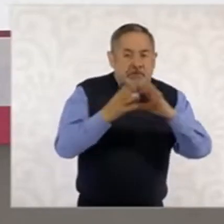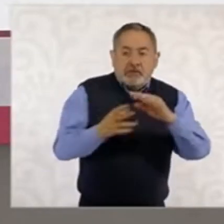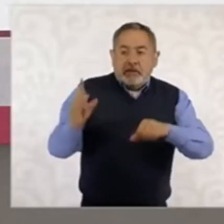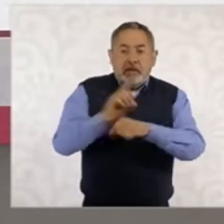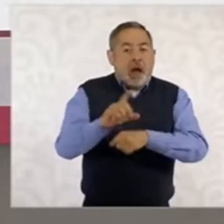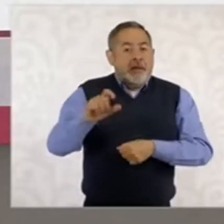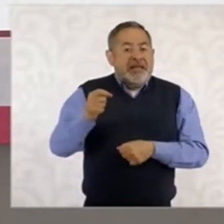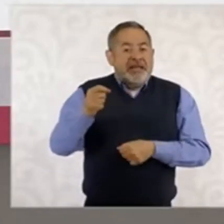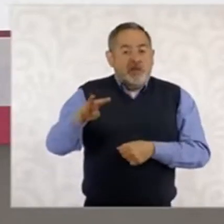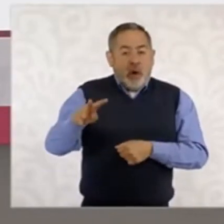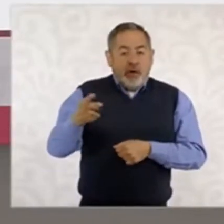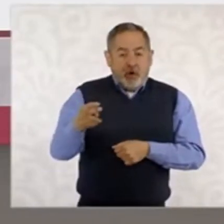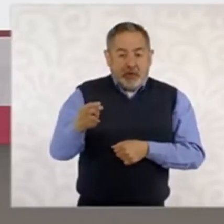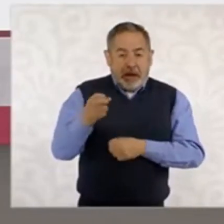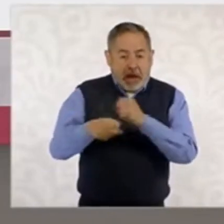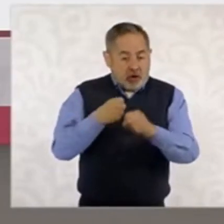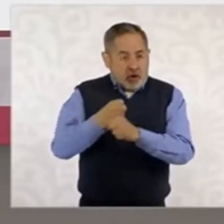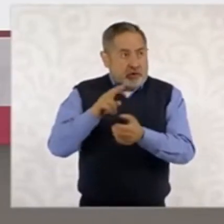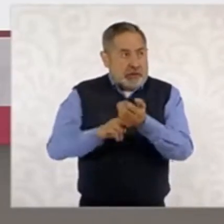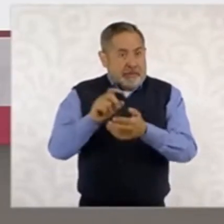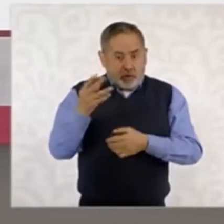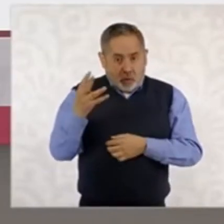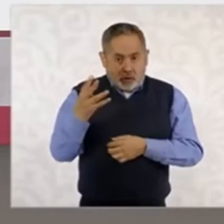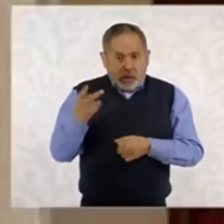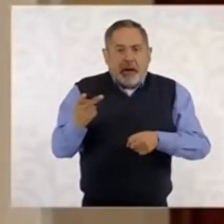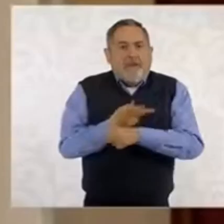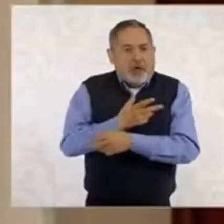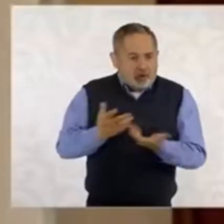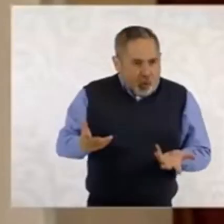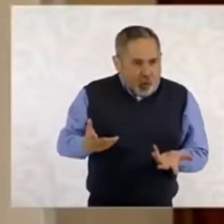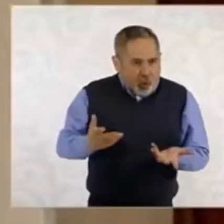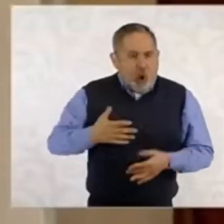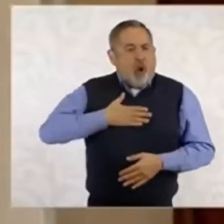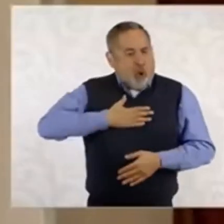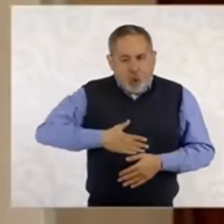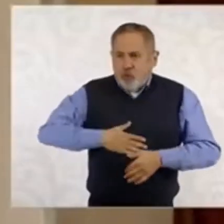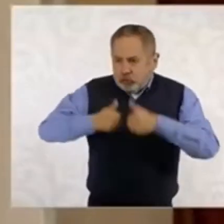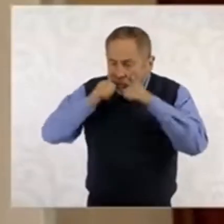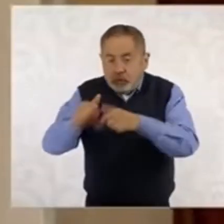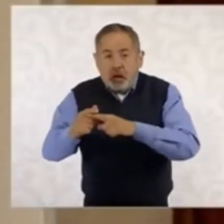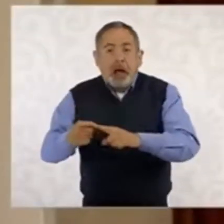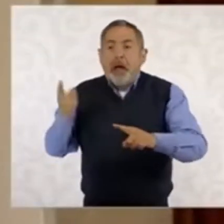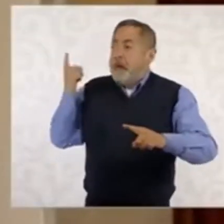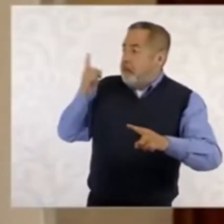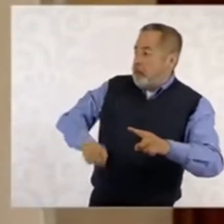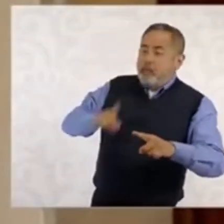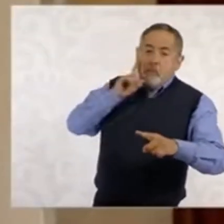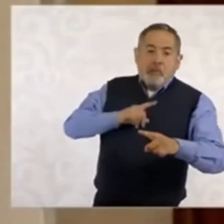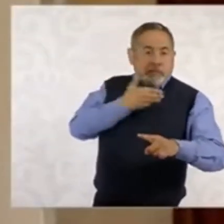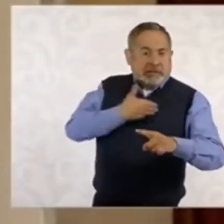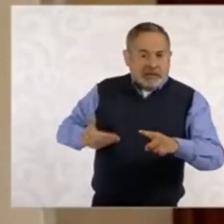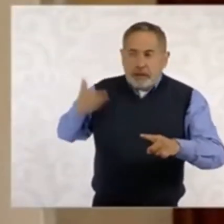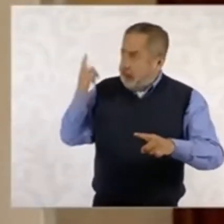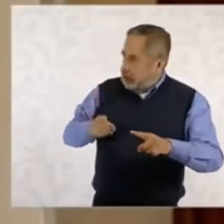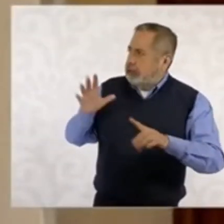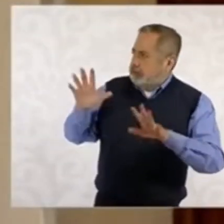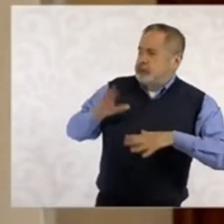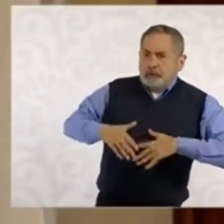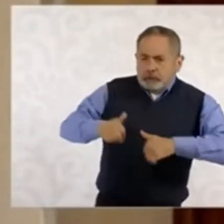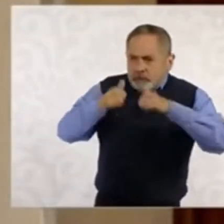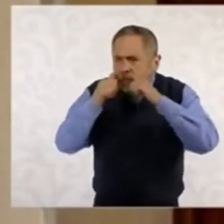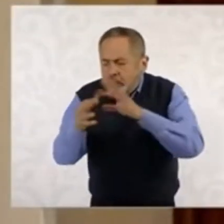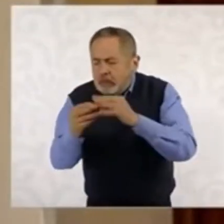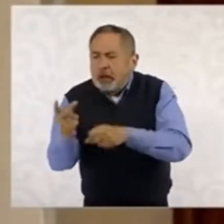de 2024 para darle seguimiento al plan de justicia de Cananea por instrucciones de la señora presidenta, que nos dijo